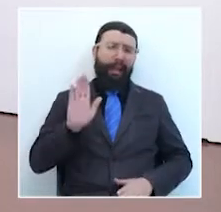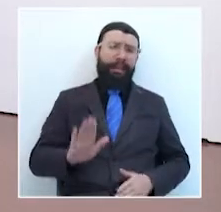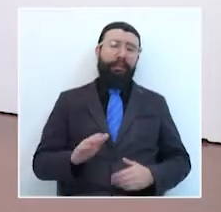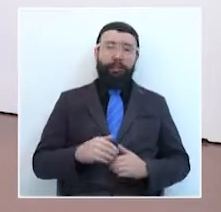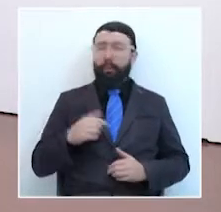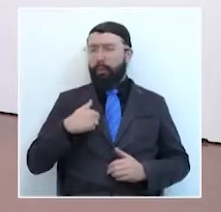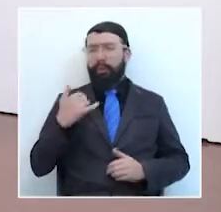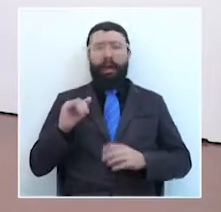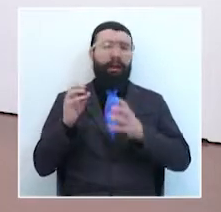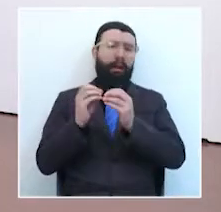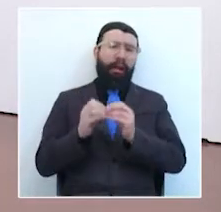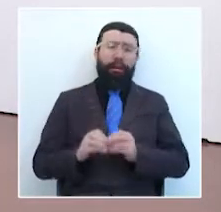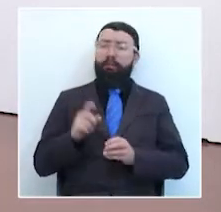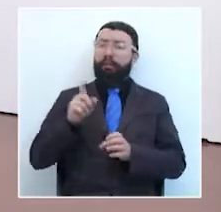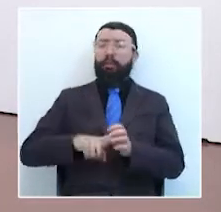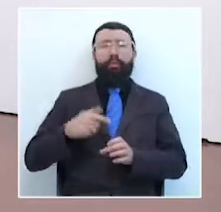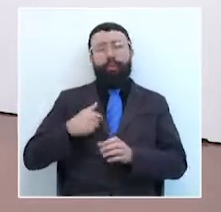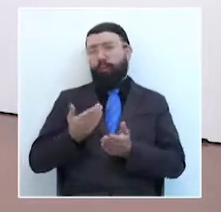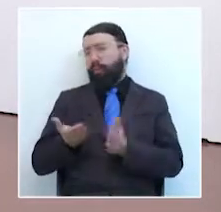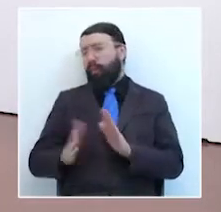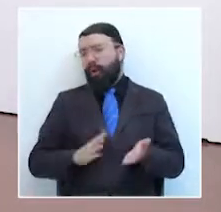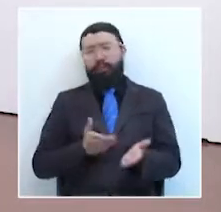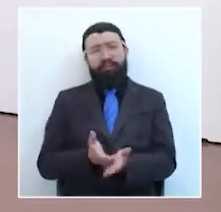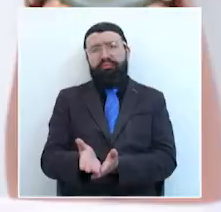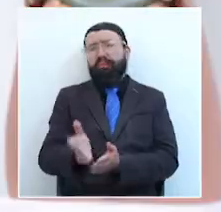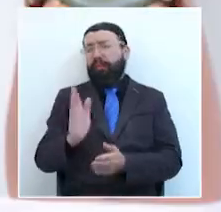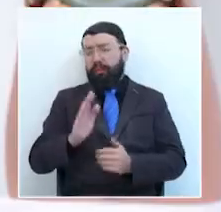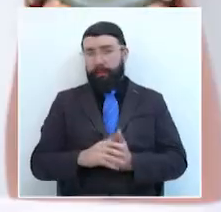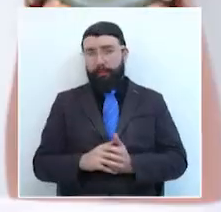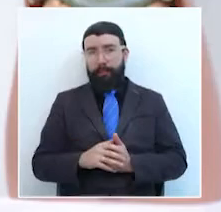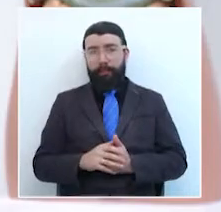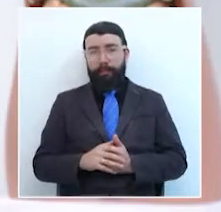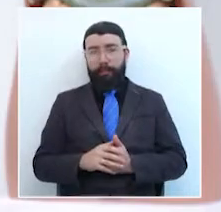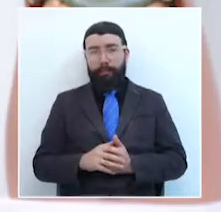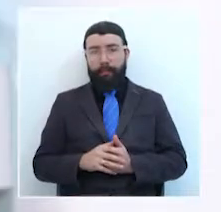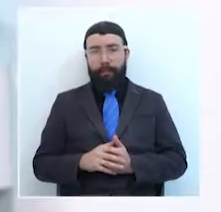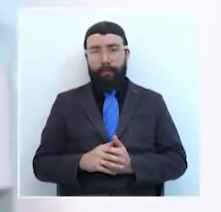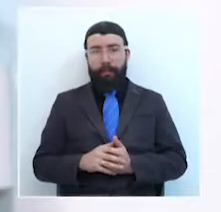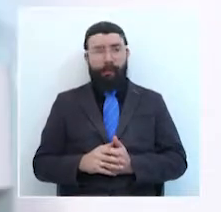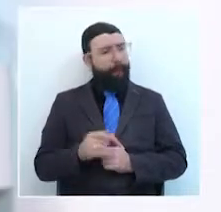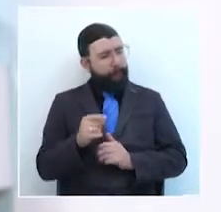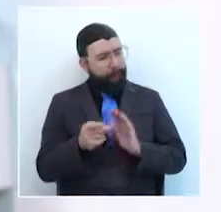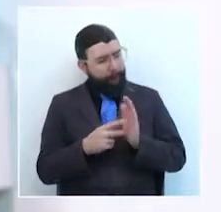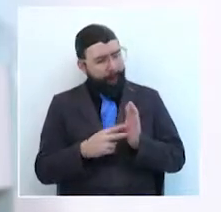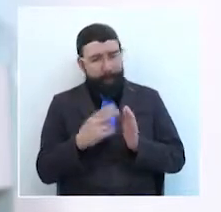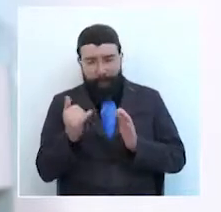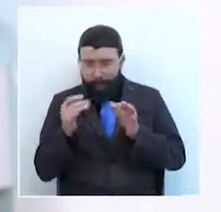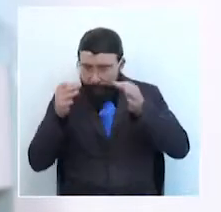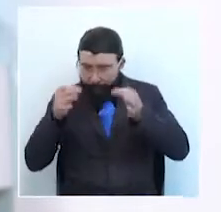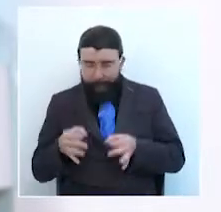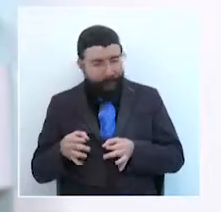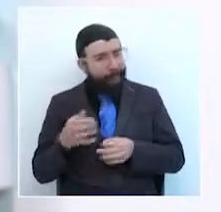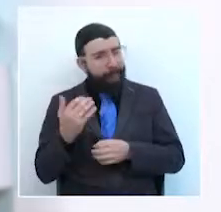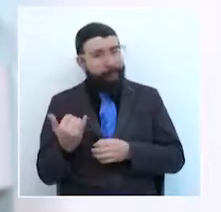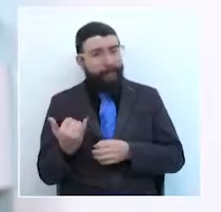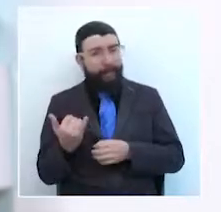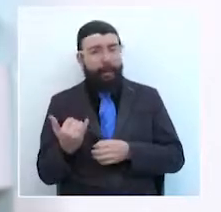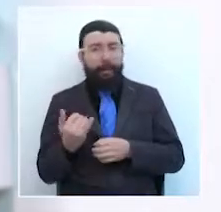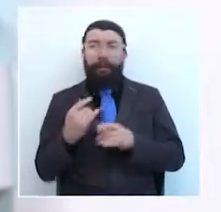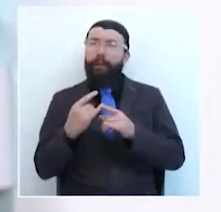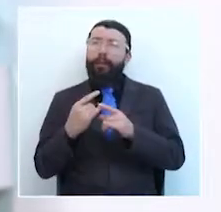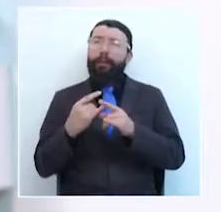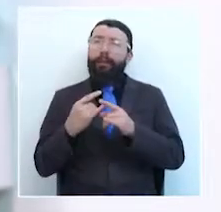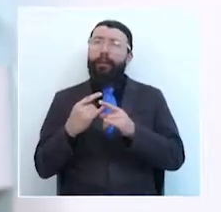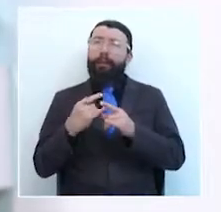crecí con ella ya me muero con eso pero no estoy asociando esas producciones de universal